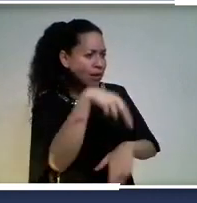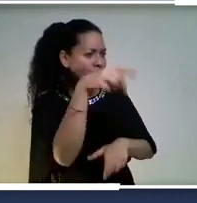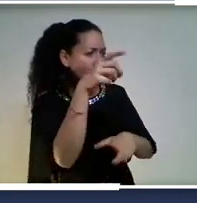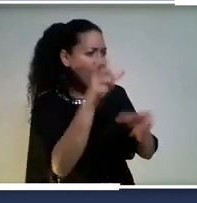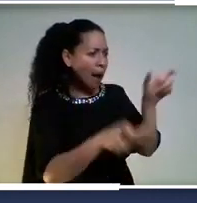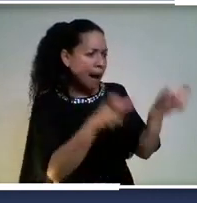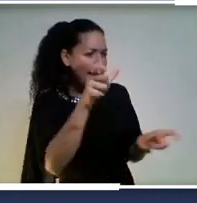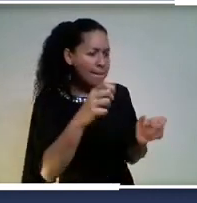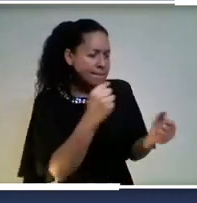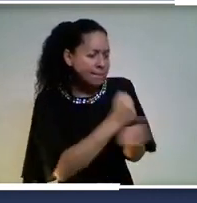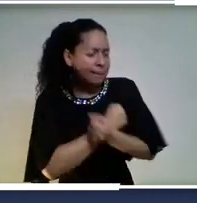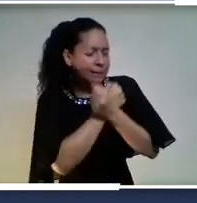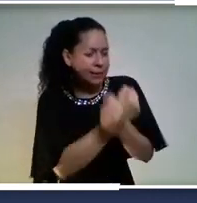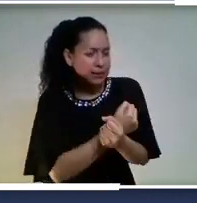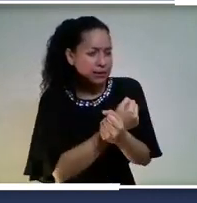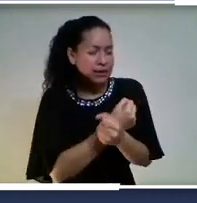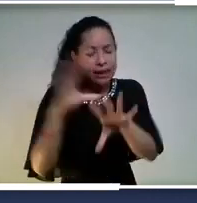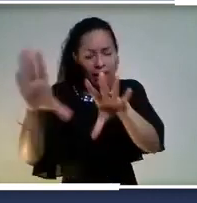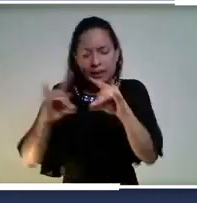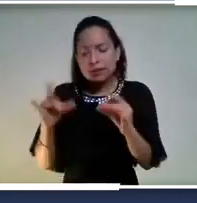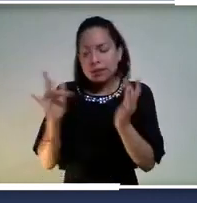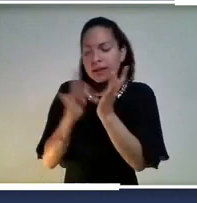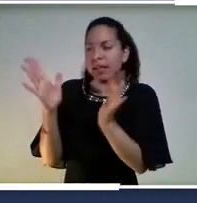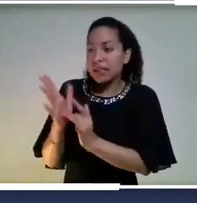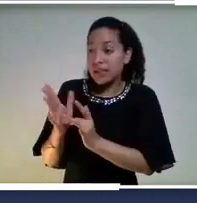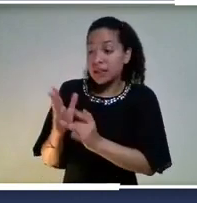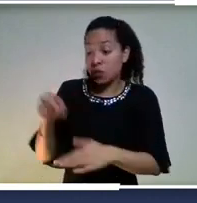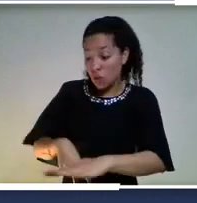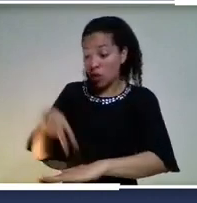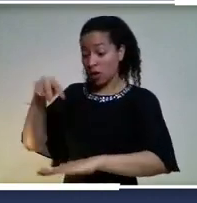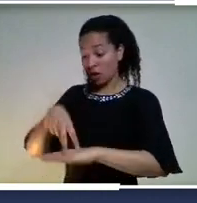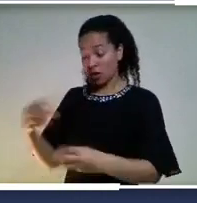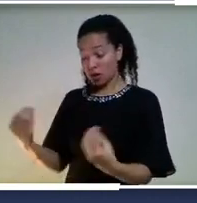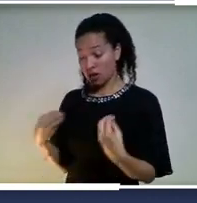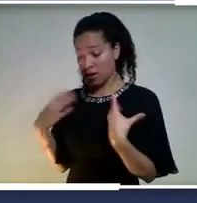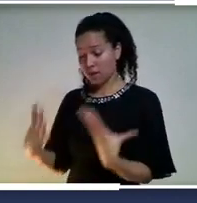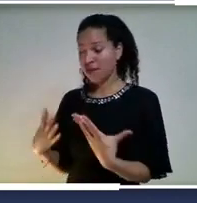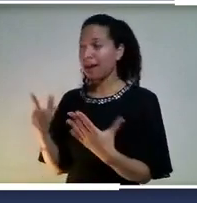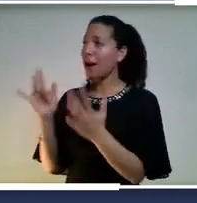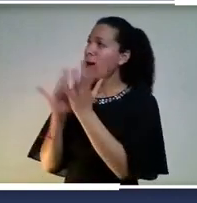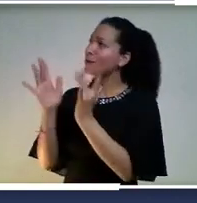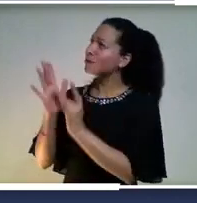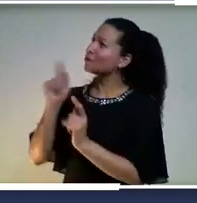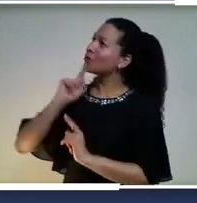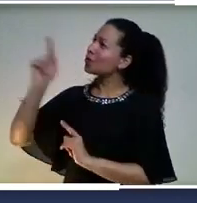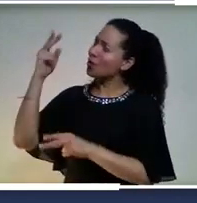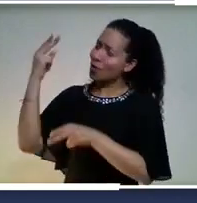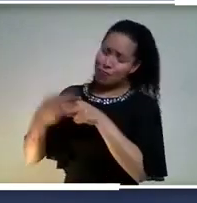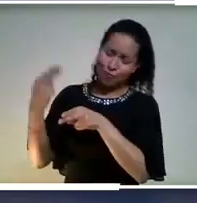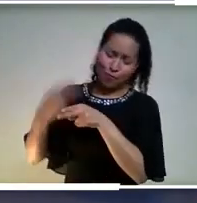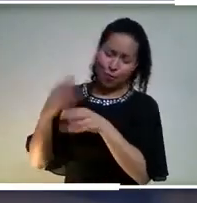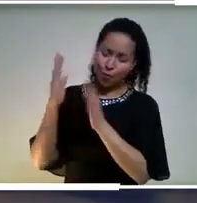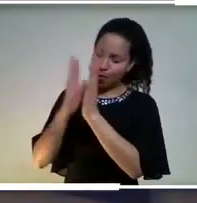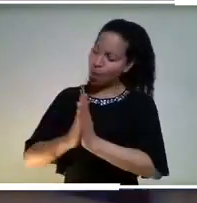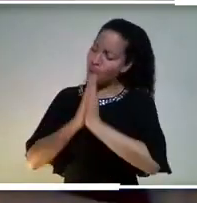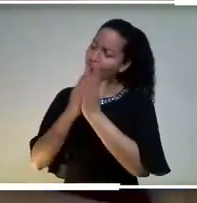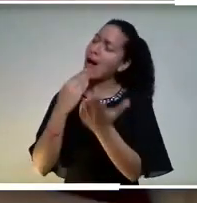y la vida nuestro señor jesucristo en cuyo nombre oramos y agradecemos amén